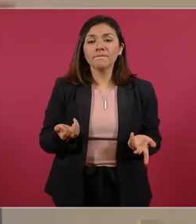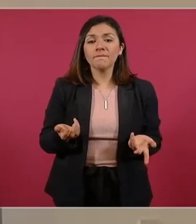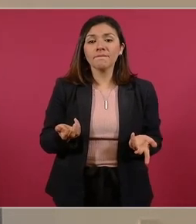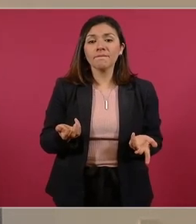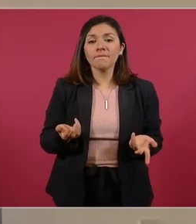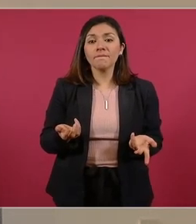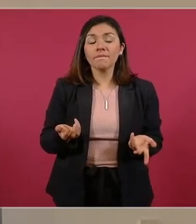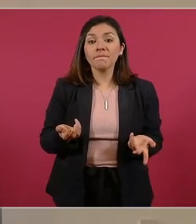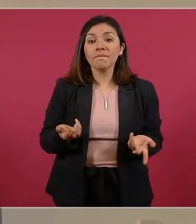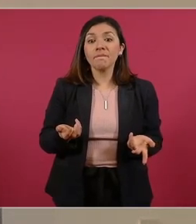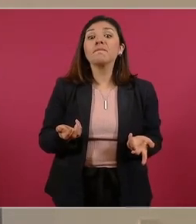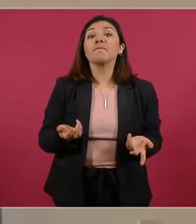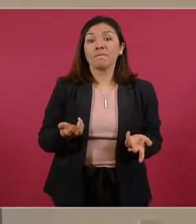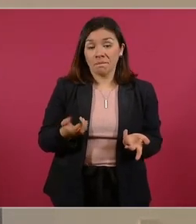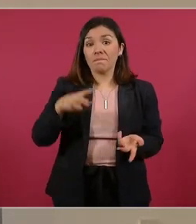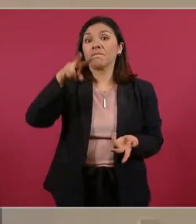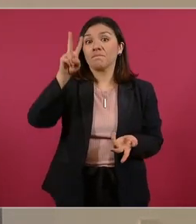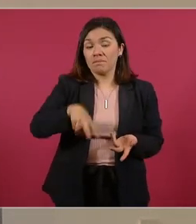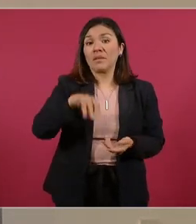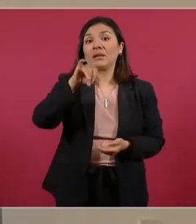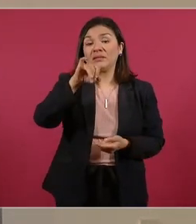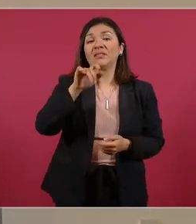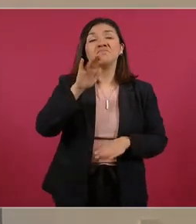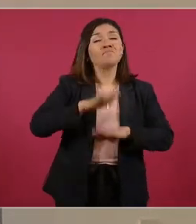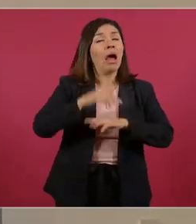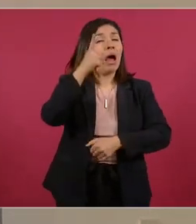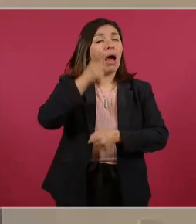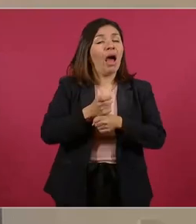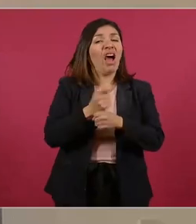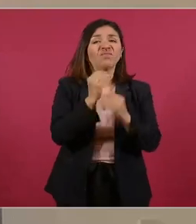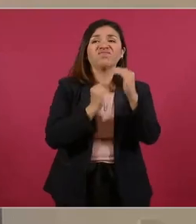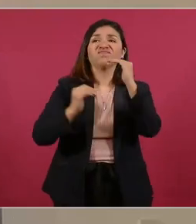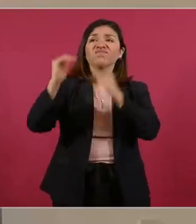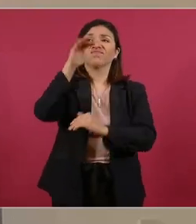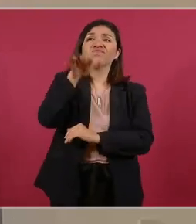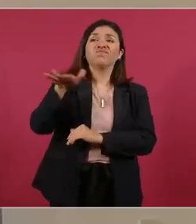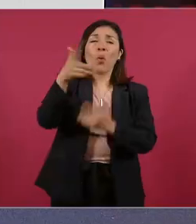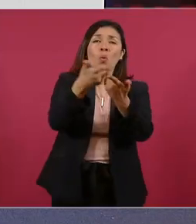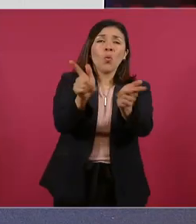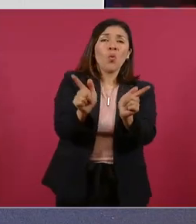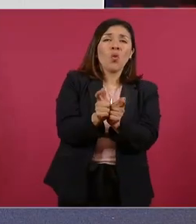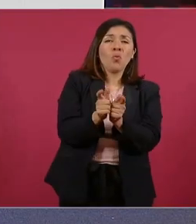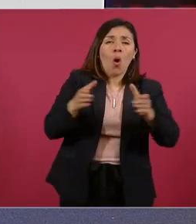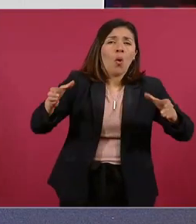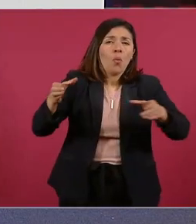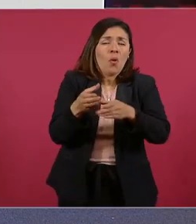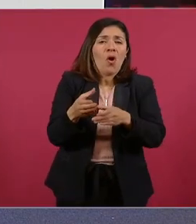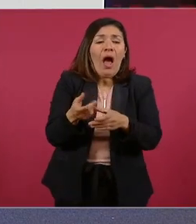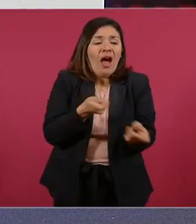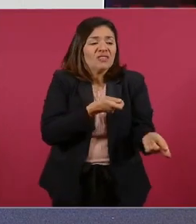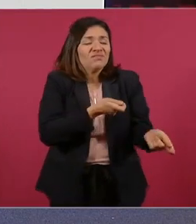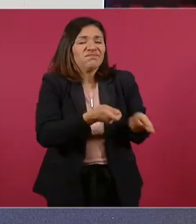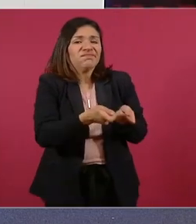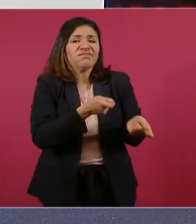Lo que ha habido es el dominio de las oligarquías. Eso es lo que ha predominado por los siglos de los